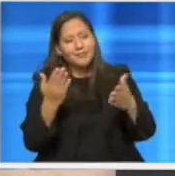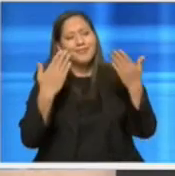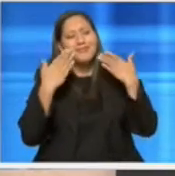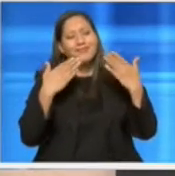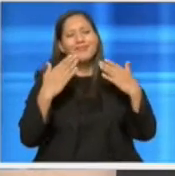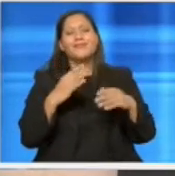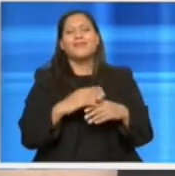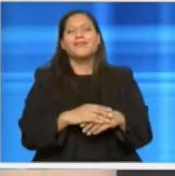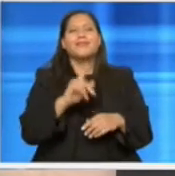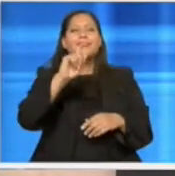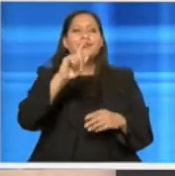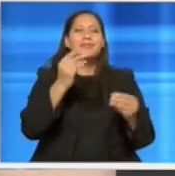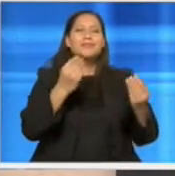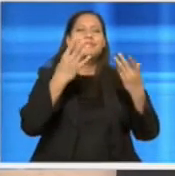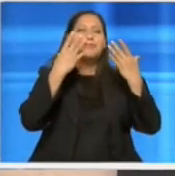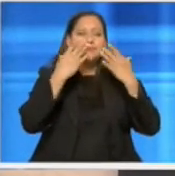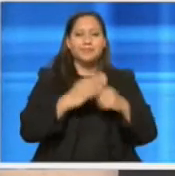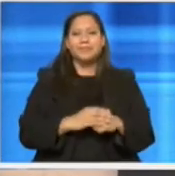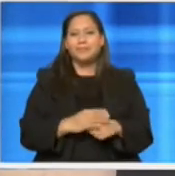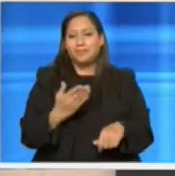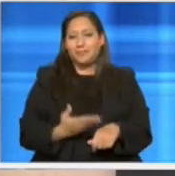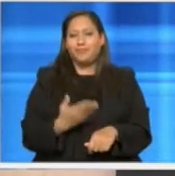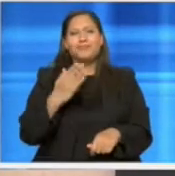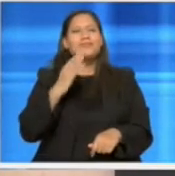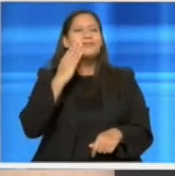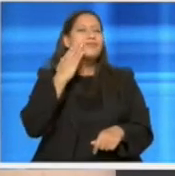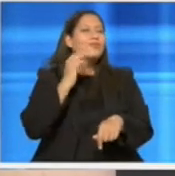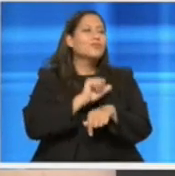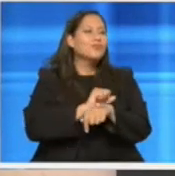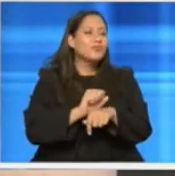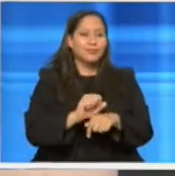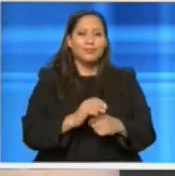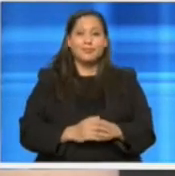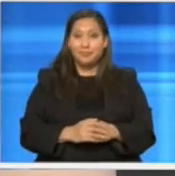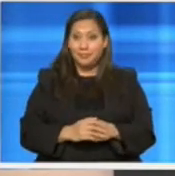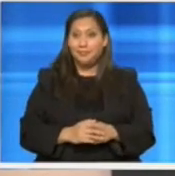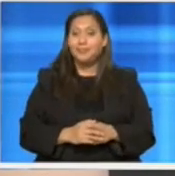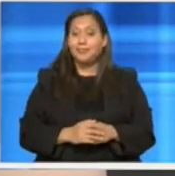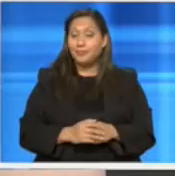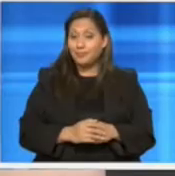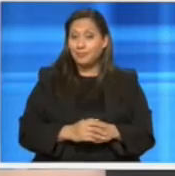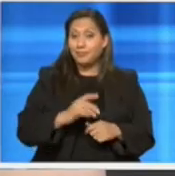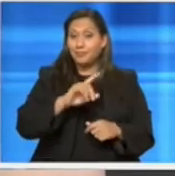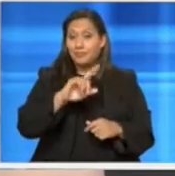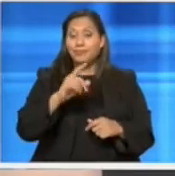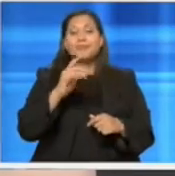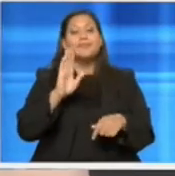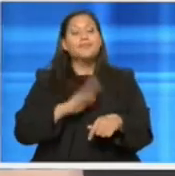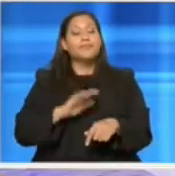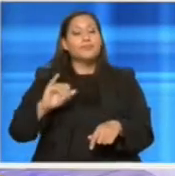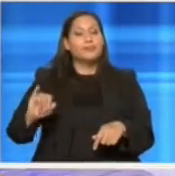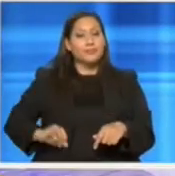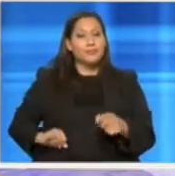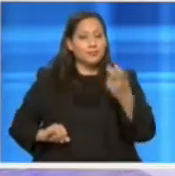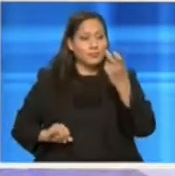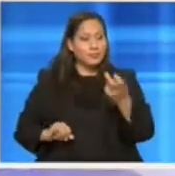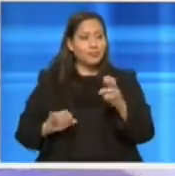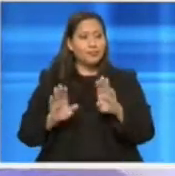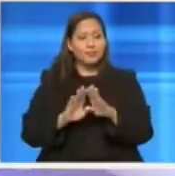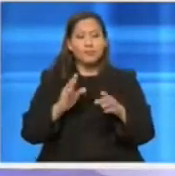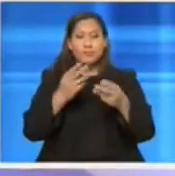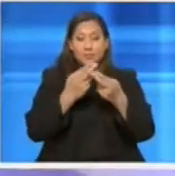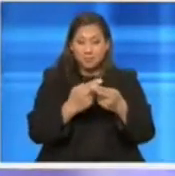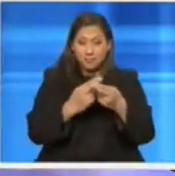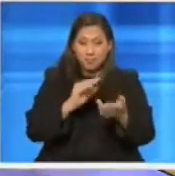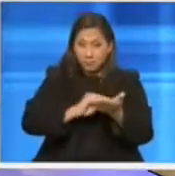fresca, hidratada, muy, muy sedosa. Y sin restos de maquillaje. Lo más interesante de todo es eso, sin restos de